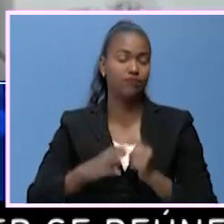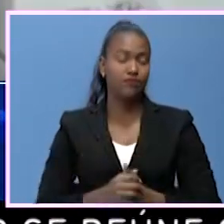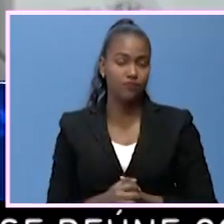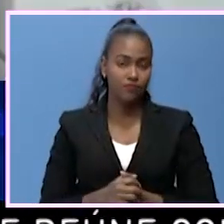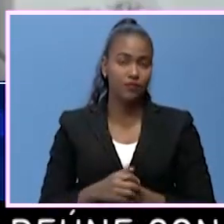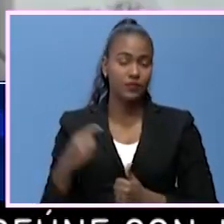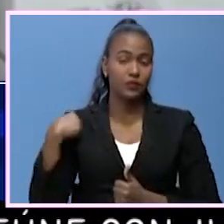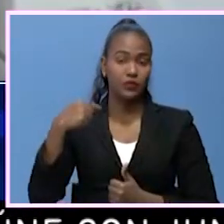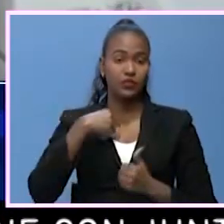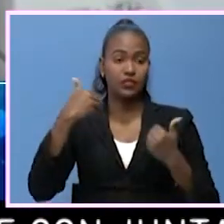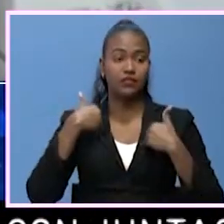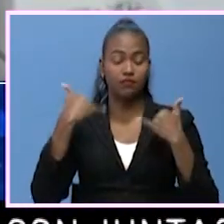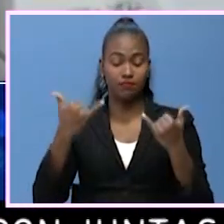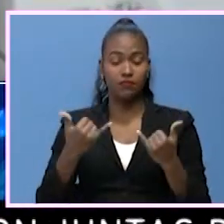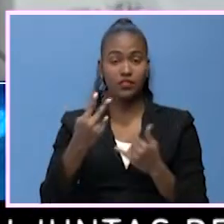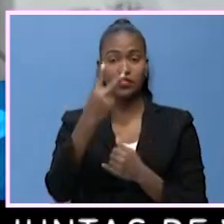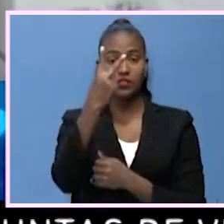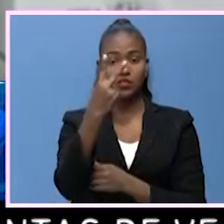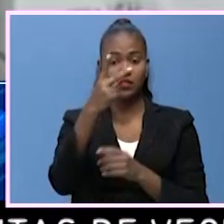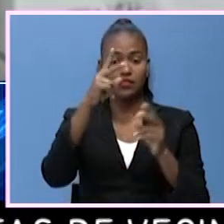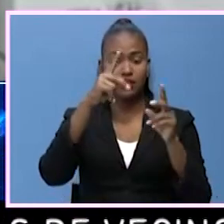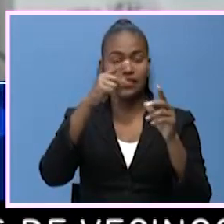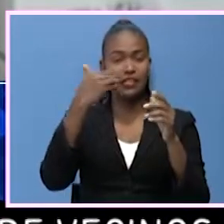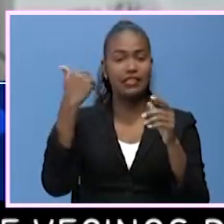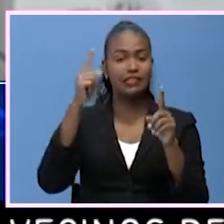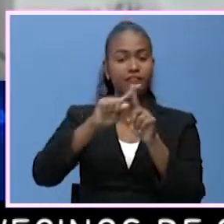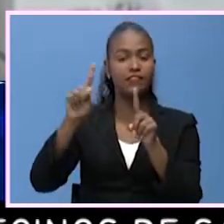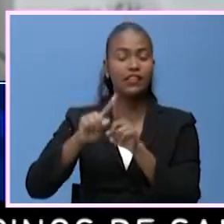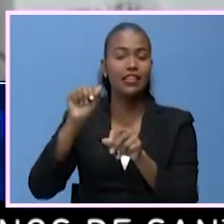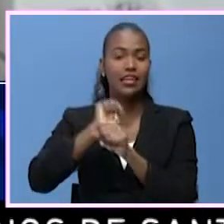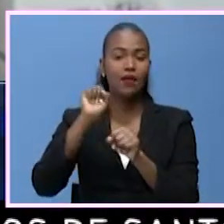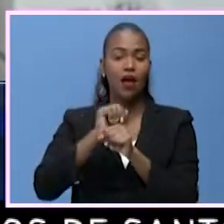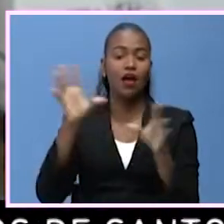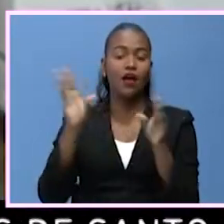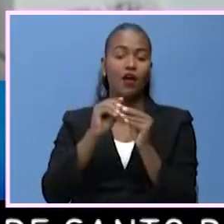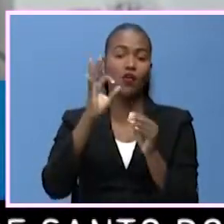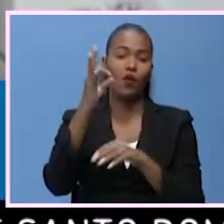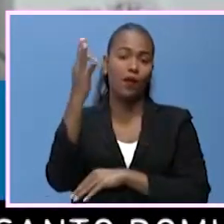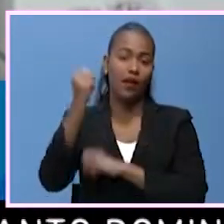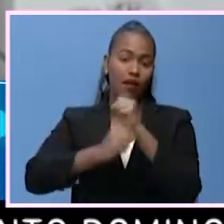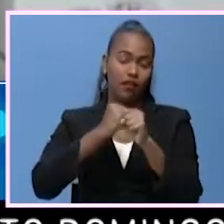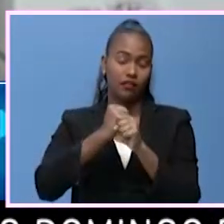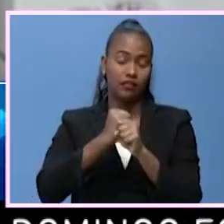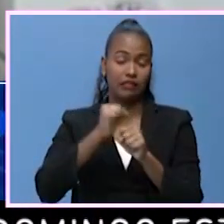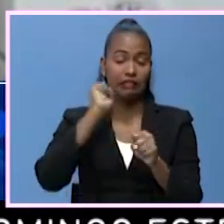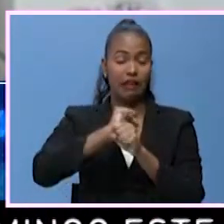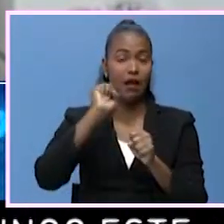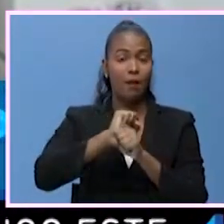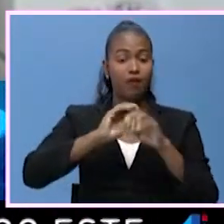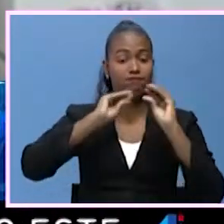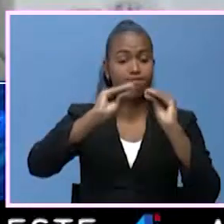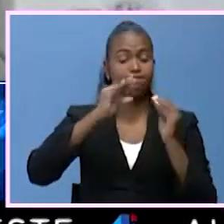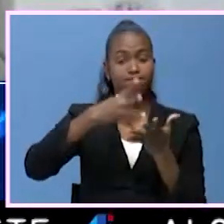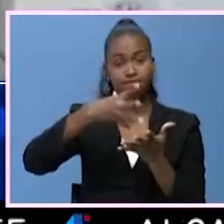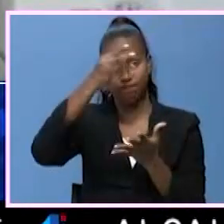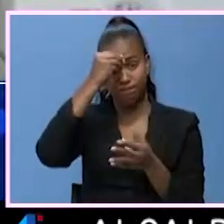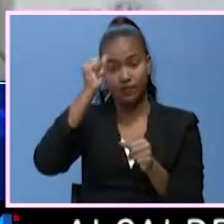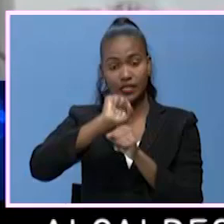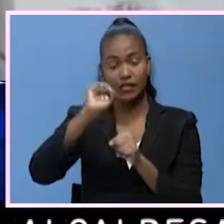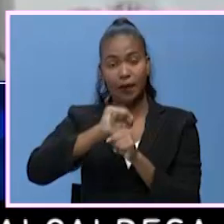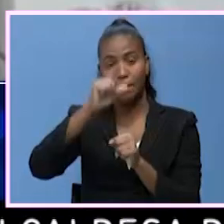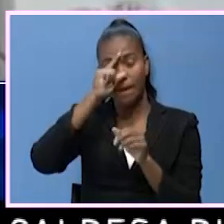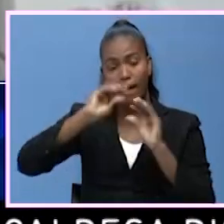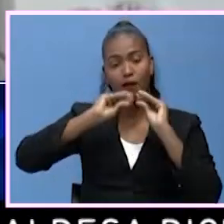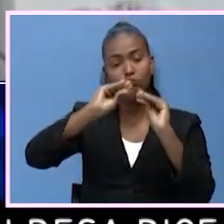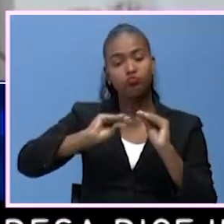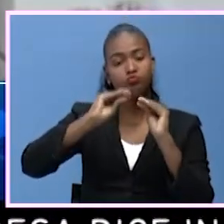hemos tenido dos vertientes de trabajo en esos 9 años. La labor pedagógica, trabajando en la